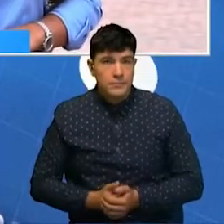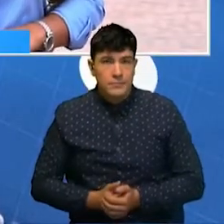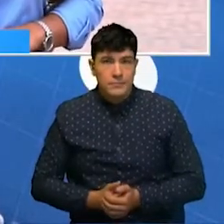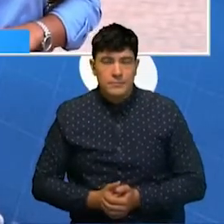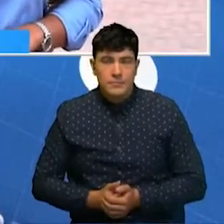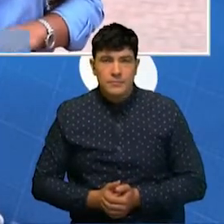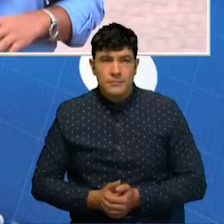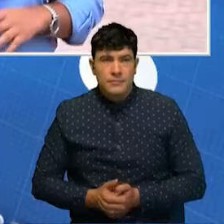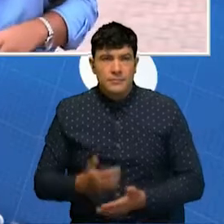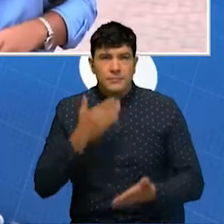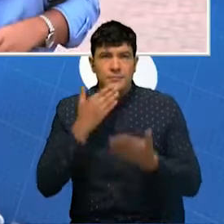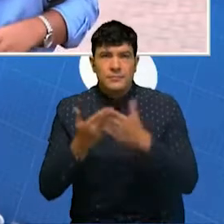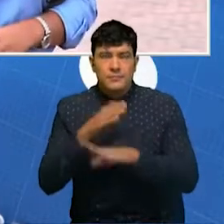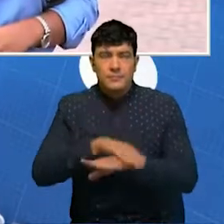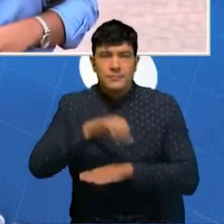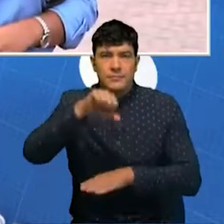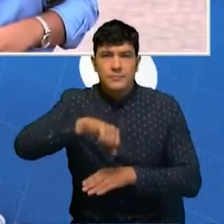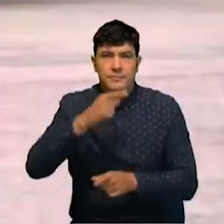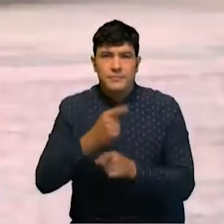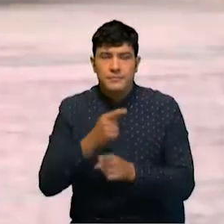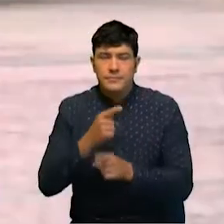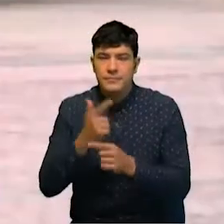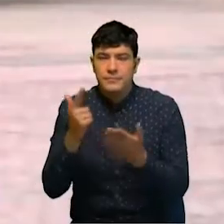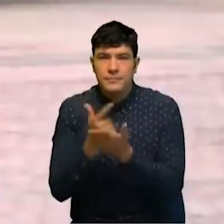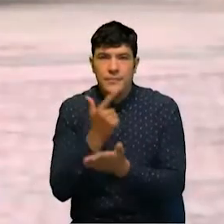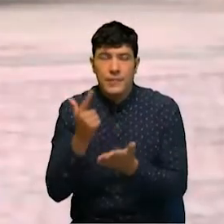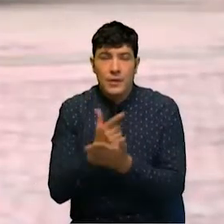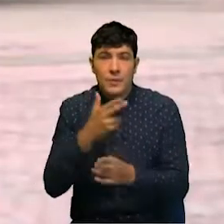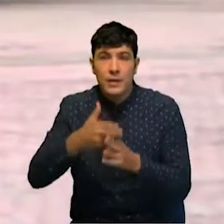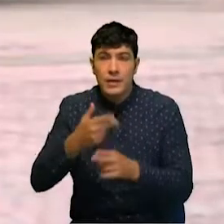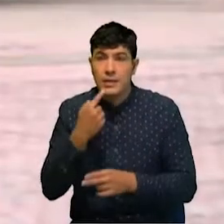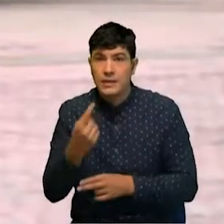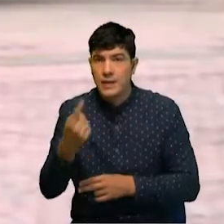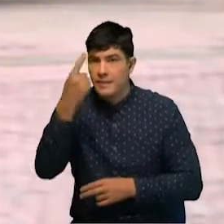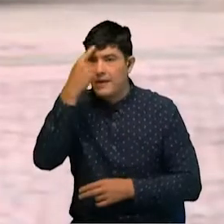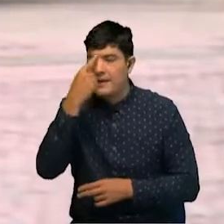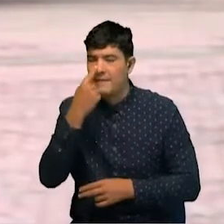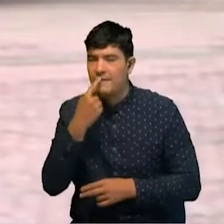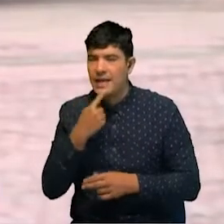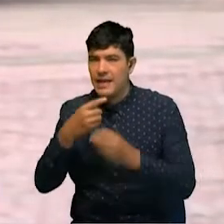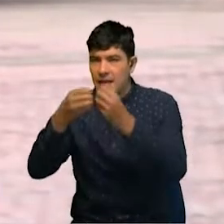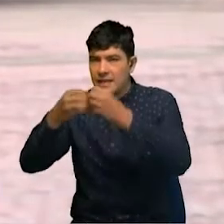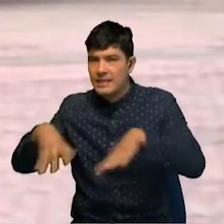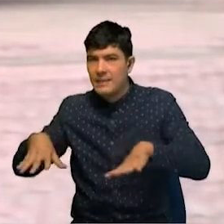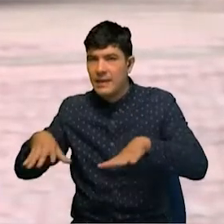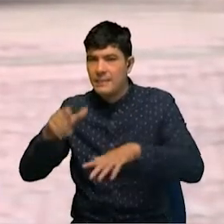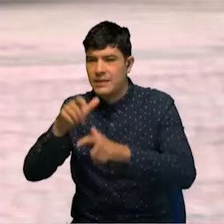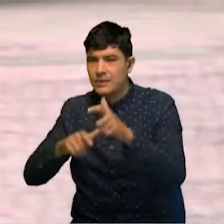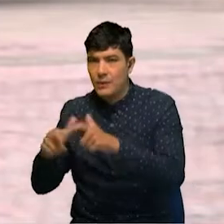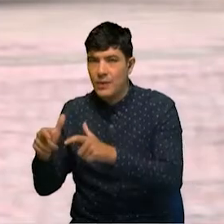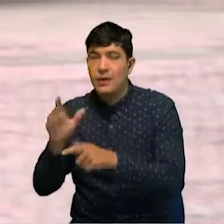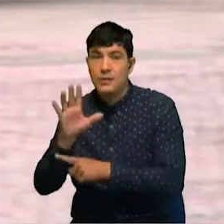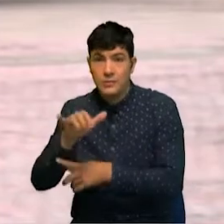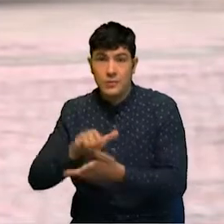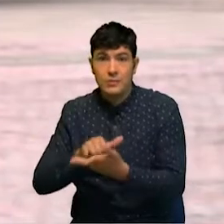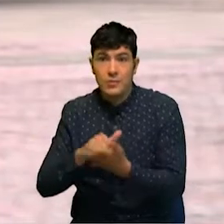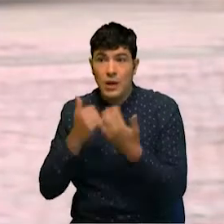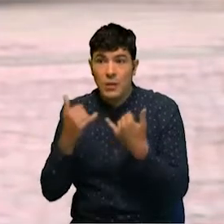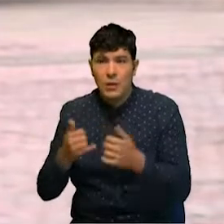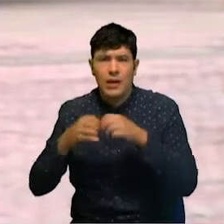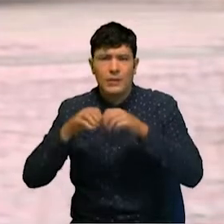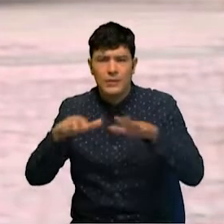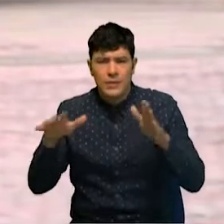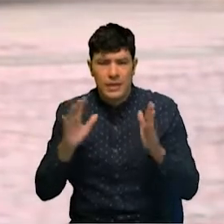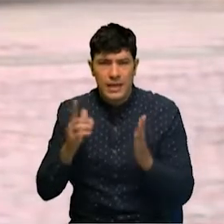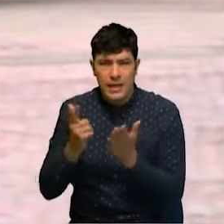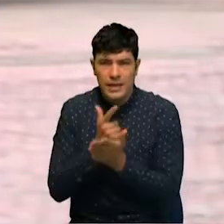Muy buenas tardes, pues el libro fue denominado Perfiles de la Desaparición en Norte de Santander, una edición que en su proceso revivió todo el